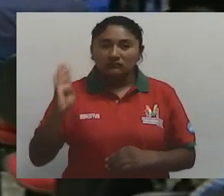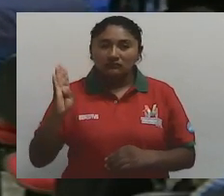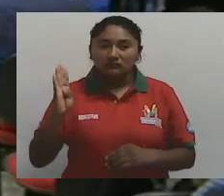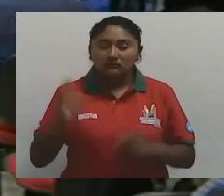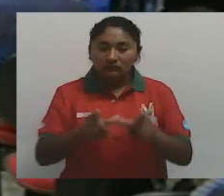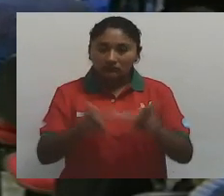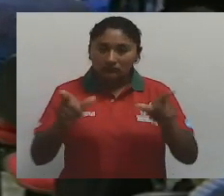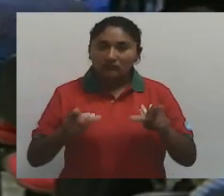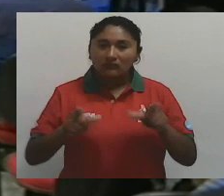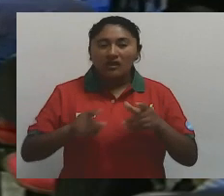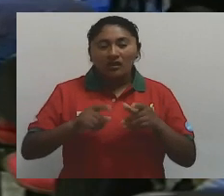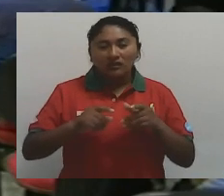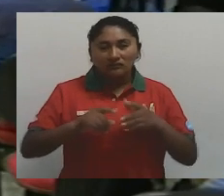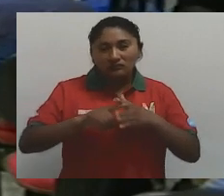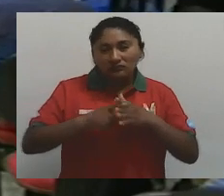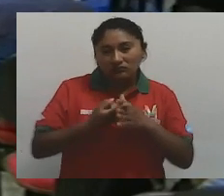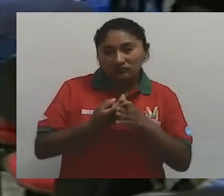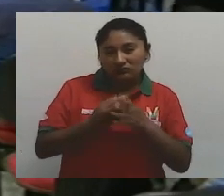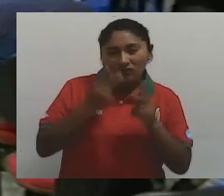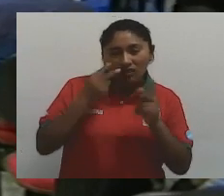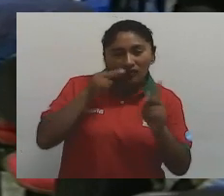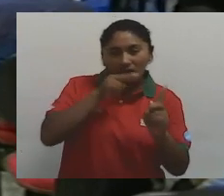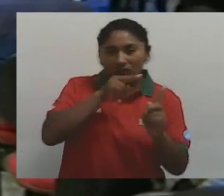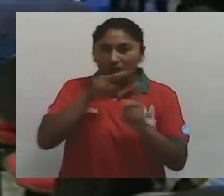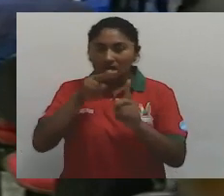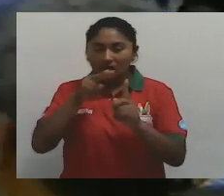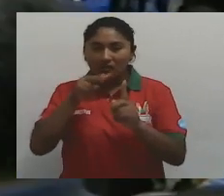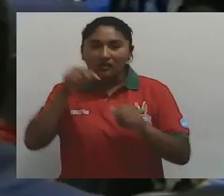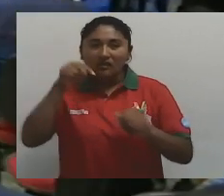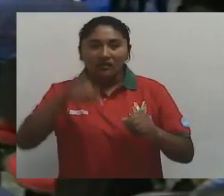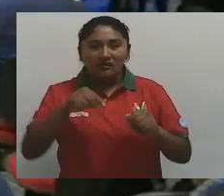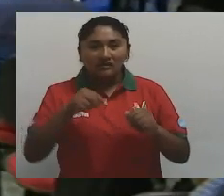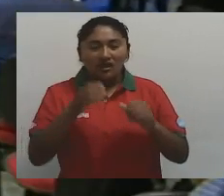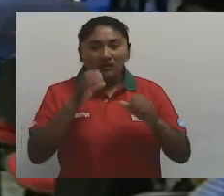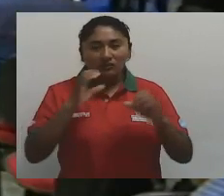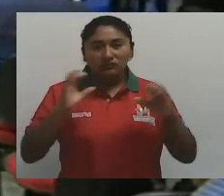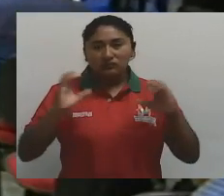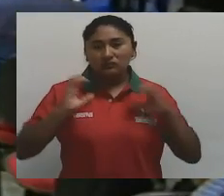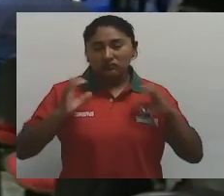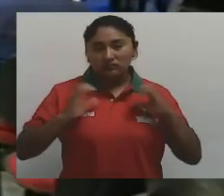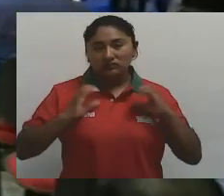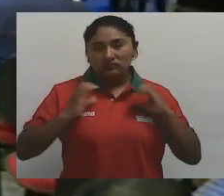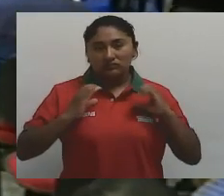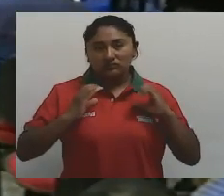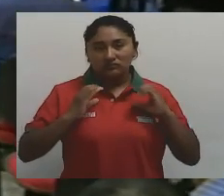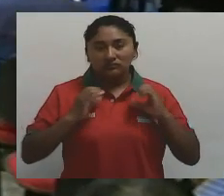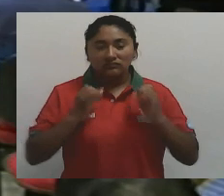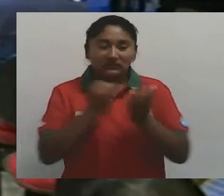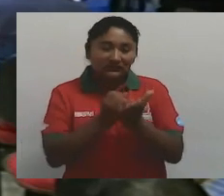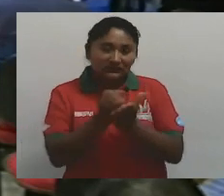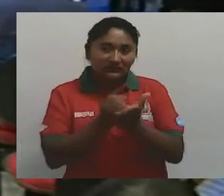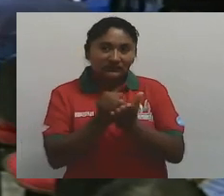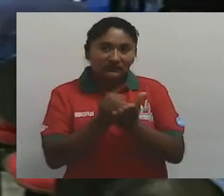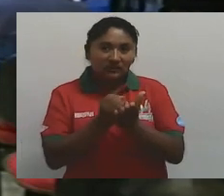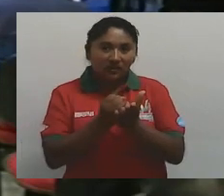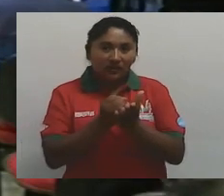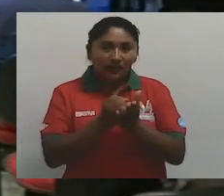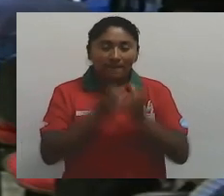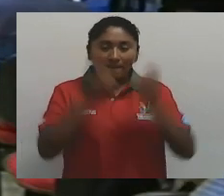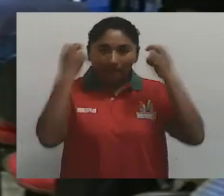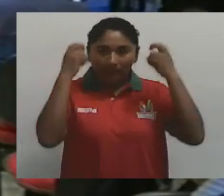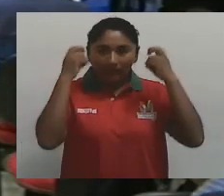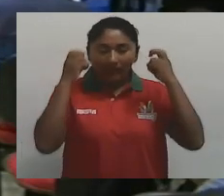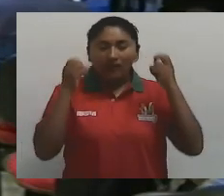virtual sobre nociones de Poseo. Estamos transmitiendo al vivo desde la capital